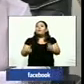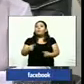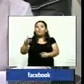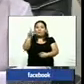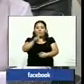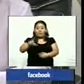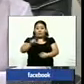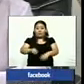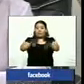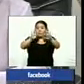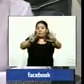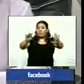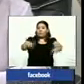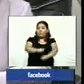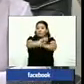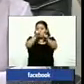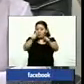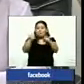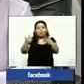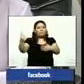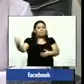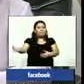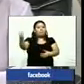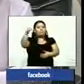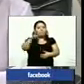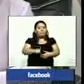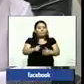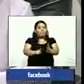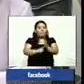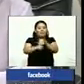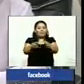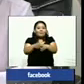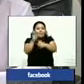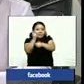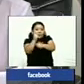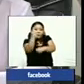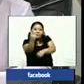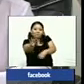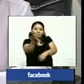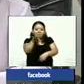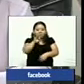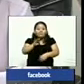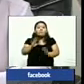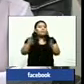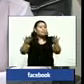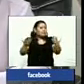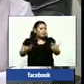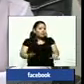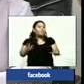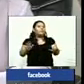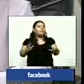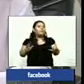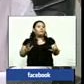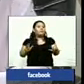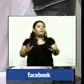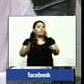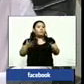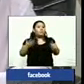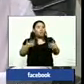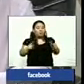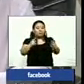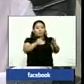mañana. Ya tenemos la confirmación de la representación de los trabajadores. Y ya tenemos la